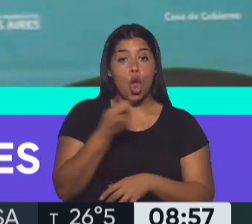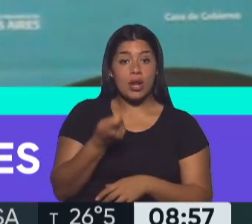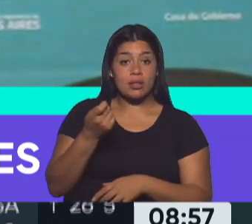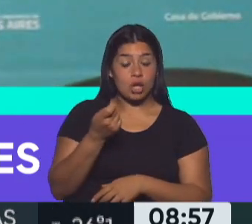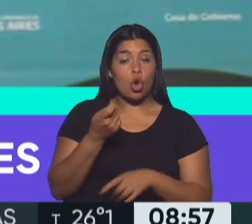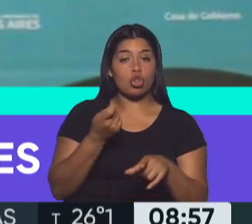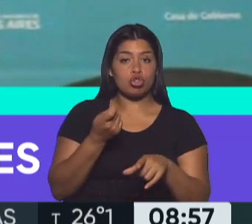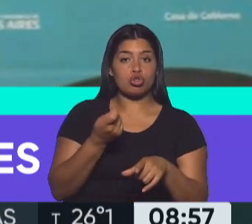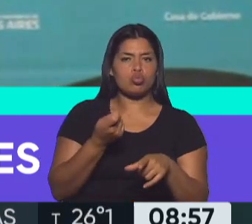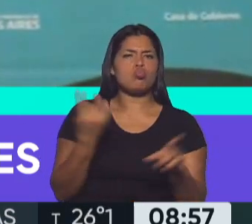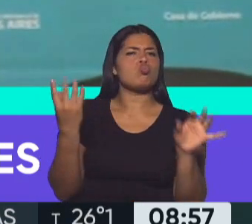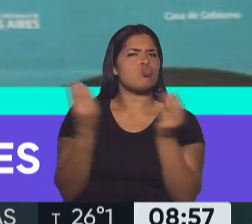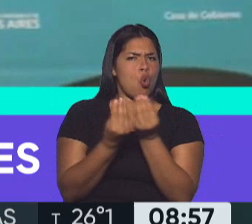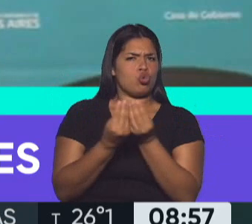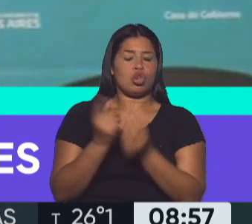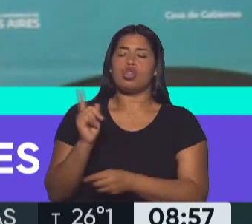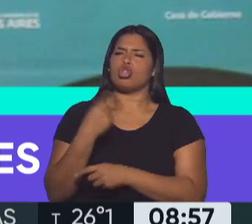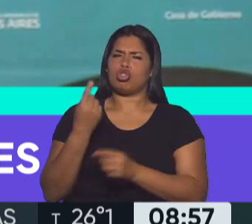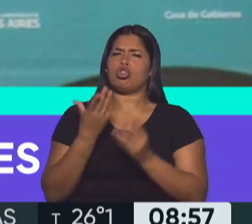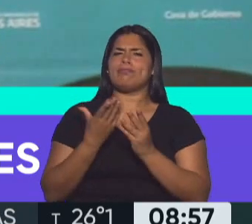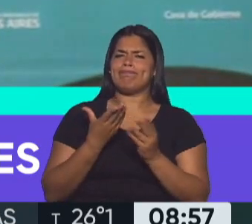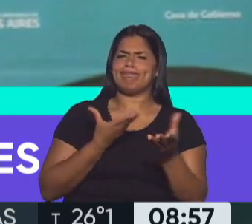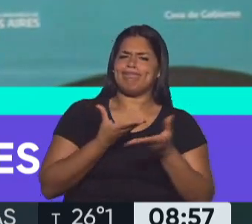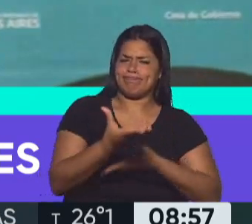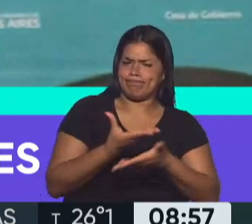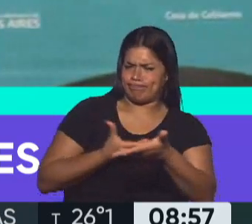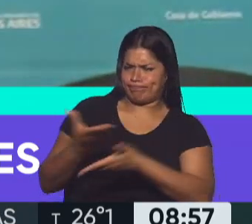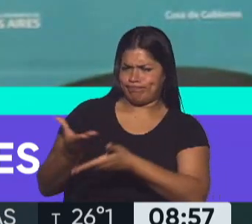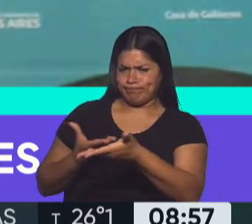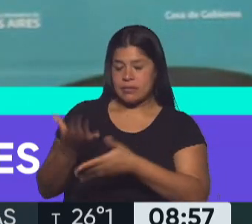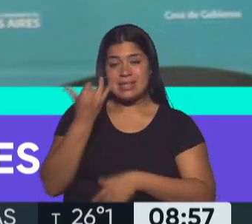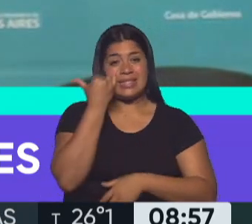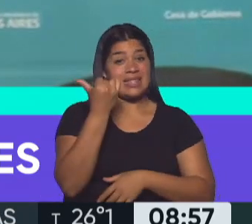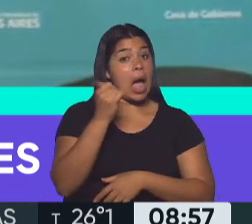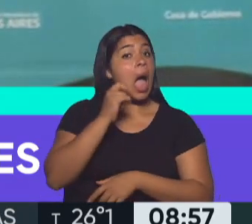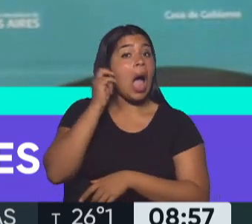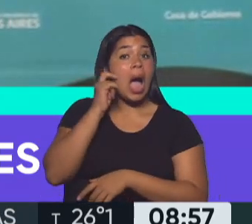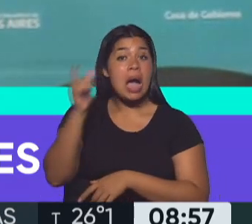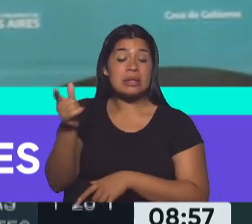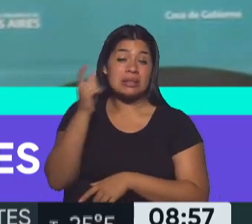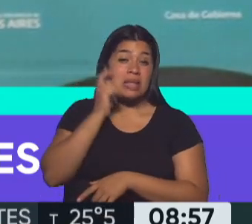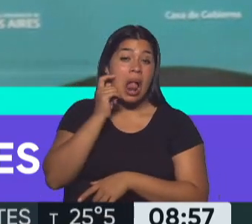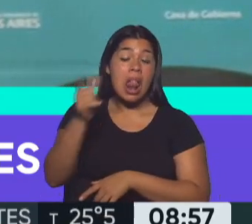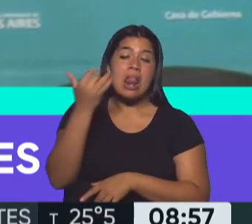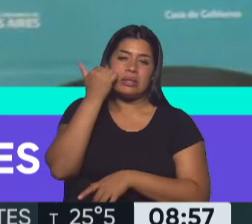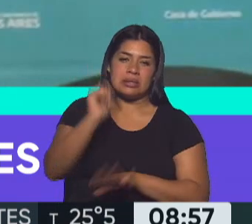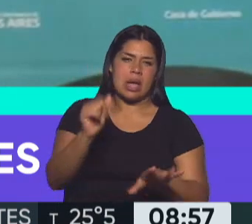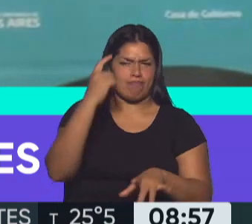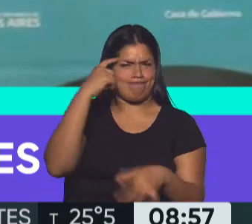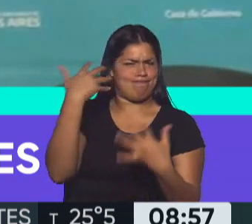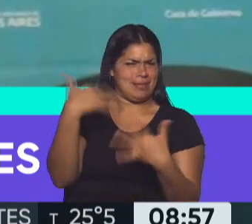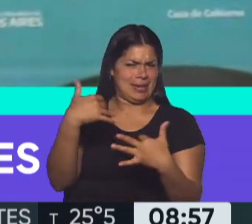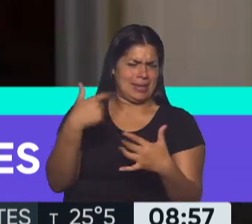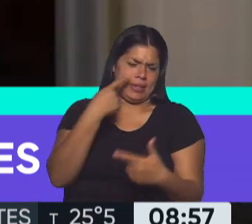escuela que queremos construir. Y el gobernador ha dado una muestra también de mucha inteligencia política.